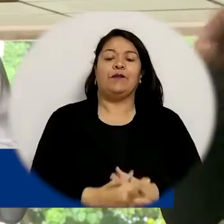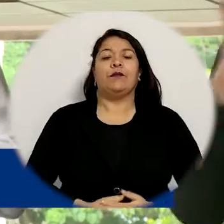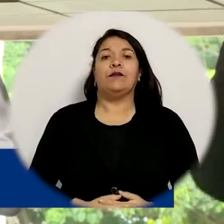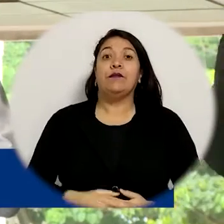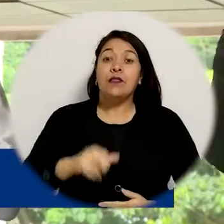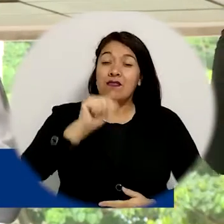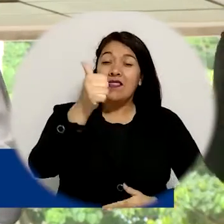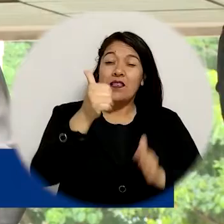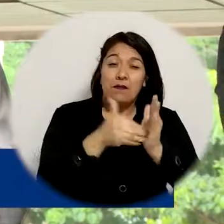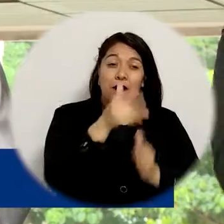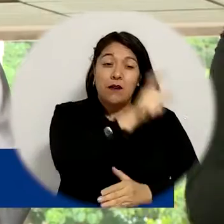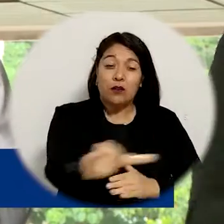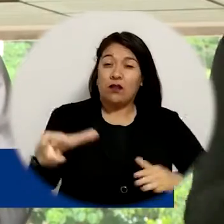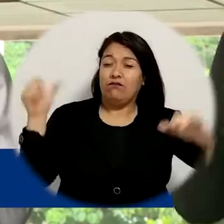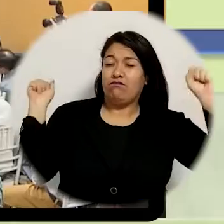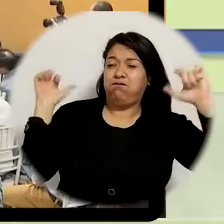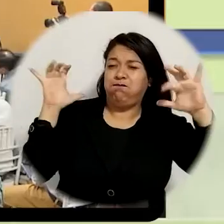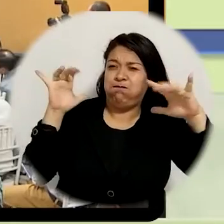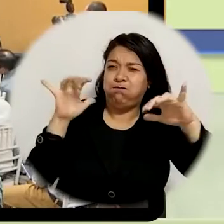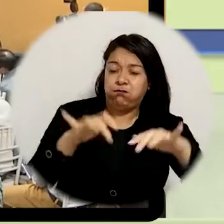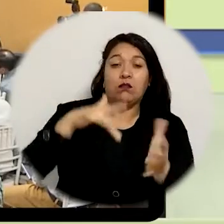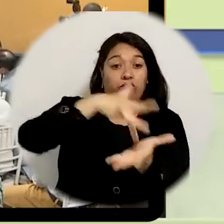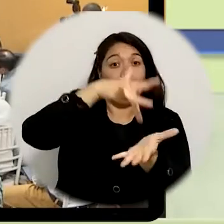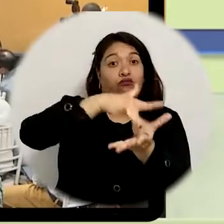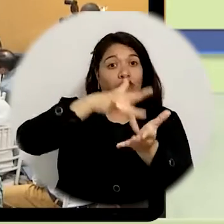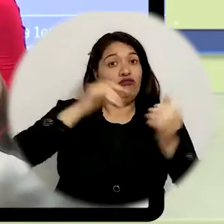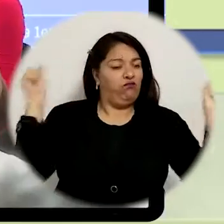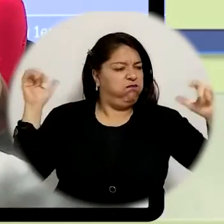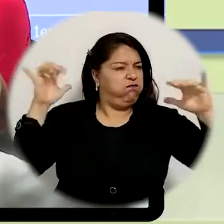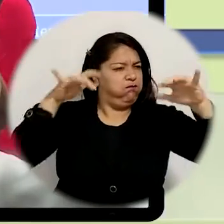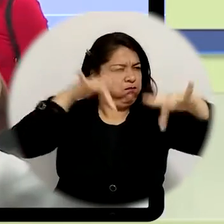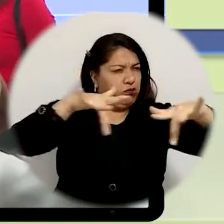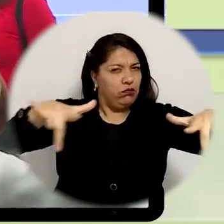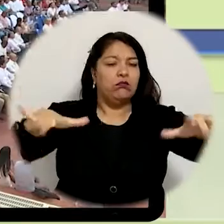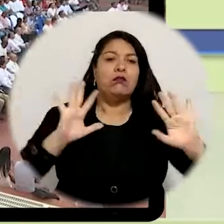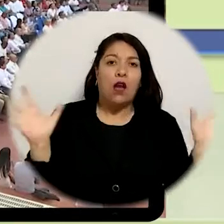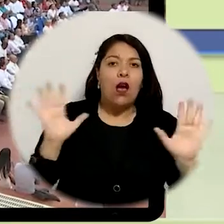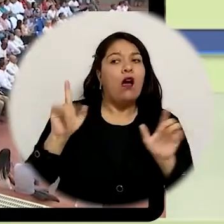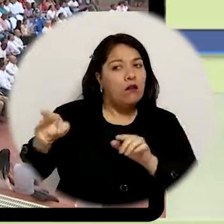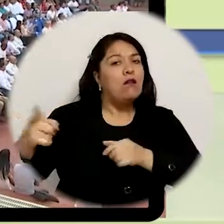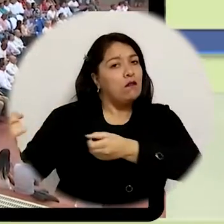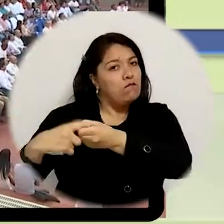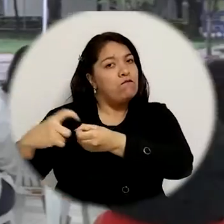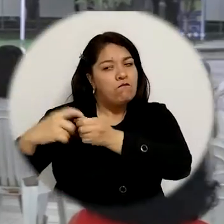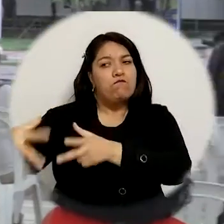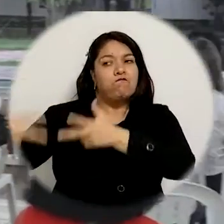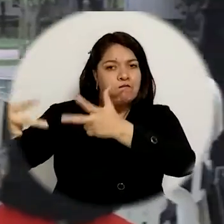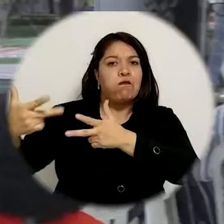Con más de 10.000 asistentes presenciales, pero también siempre con la asistencia virtual.